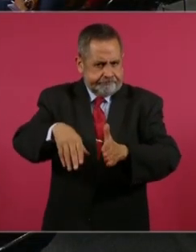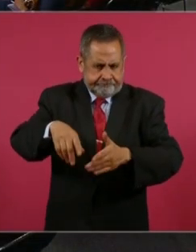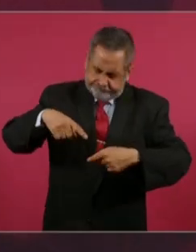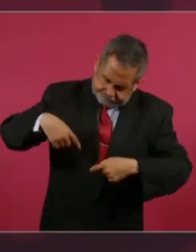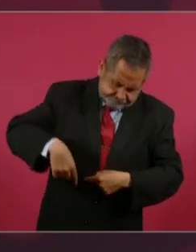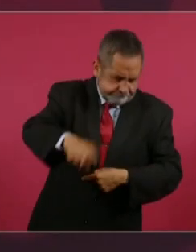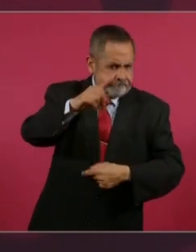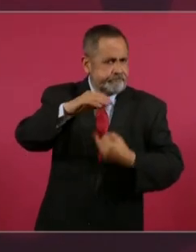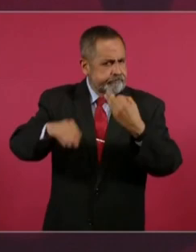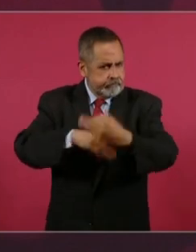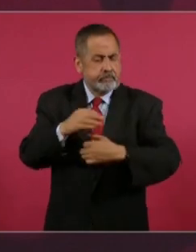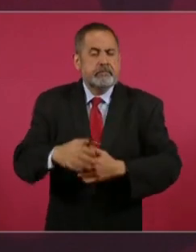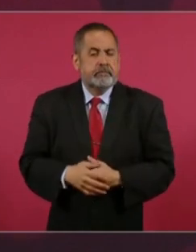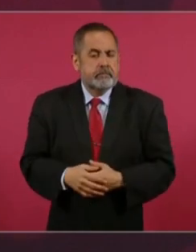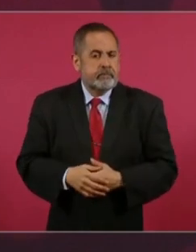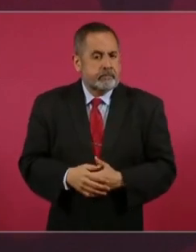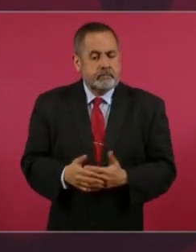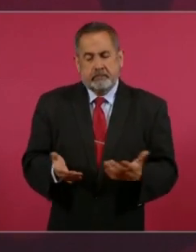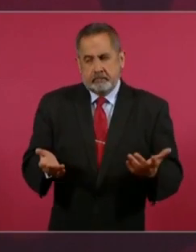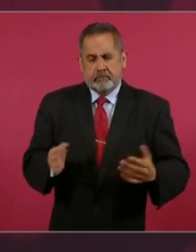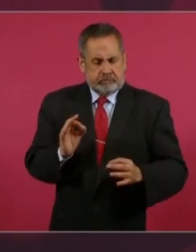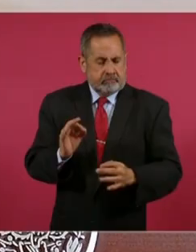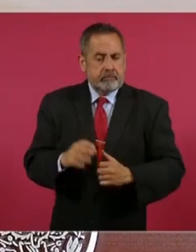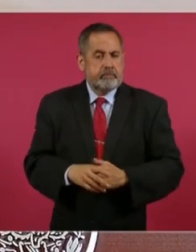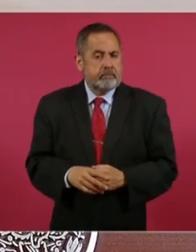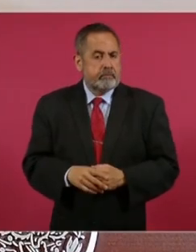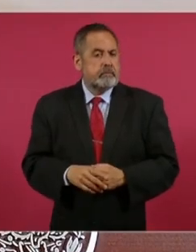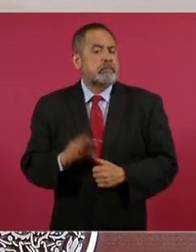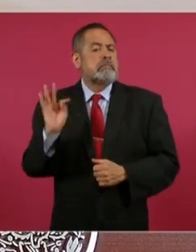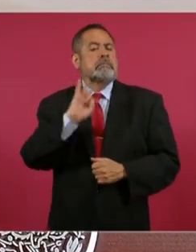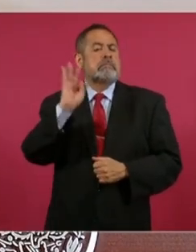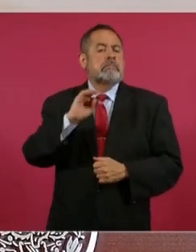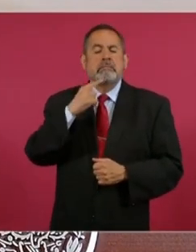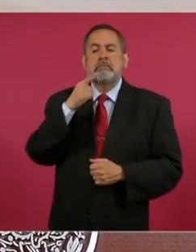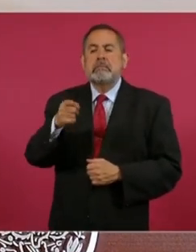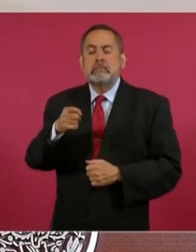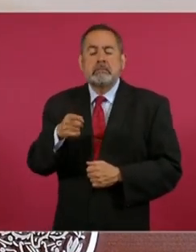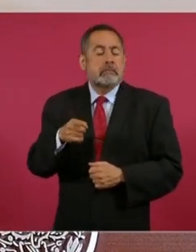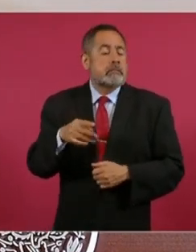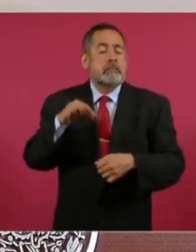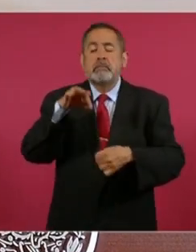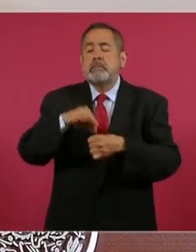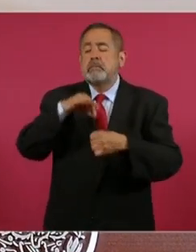Mal sería que se dijera hay que votar por